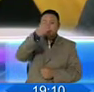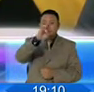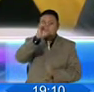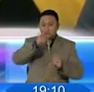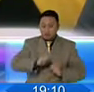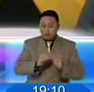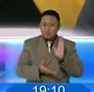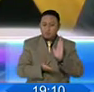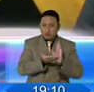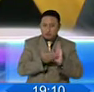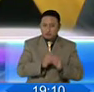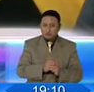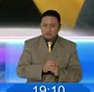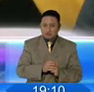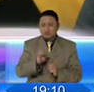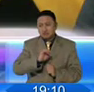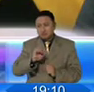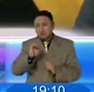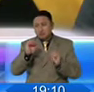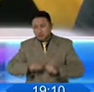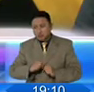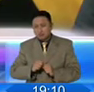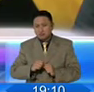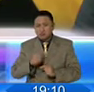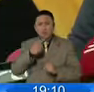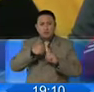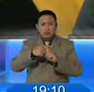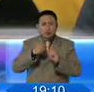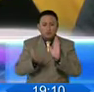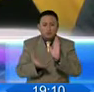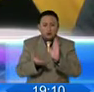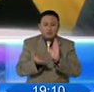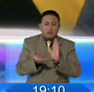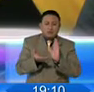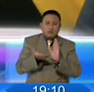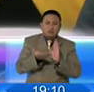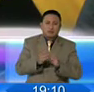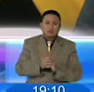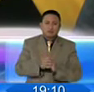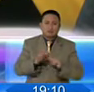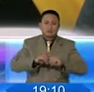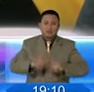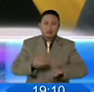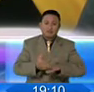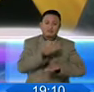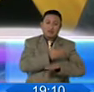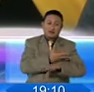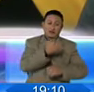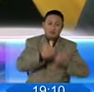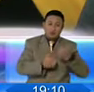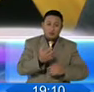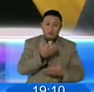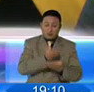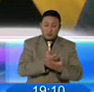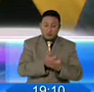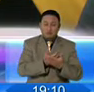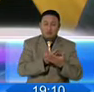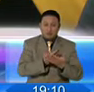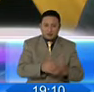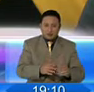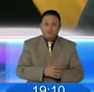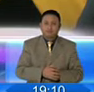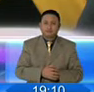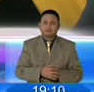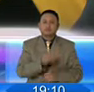seguramente continuará con una tasa de crecimiento positivo, habiendo superado entonces aquella etapa de recesión que tuvimos que atravesar durante los